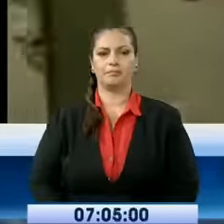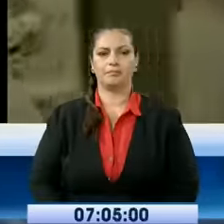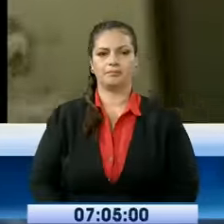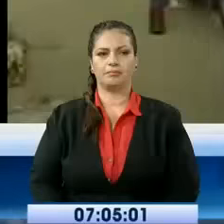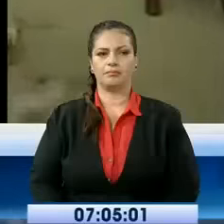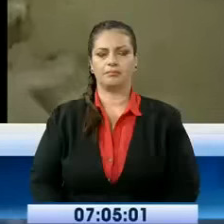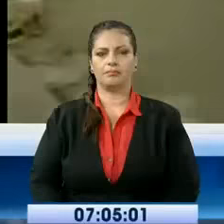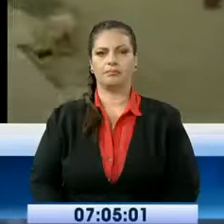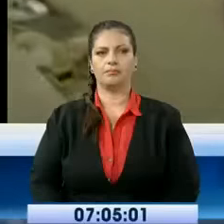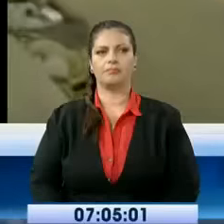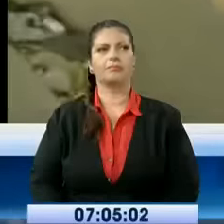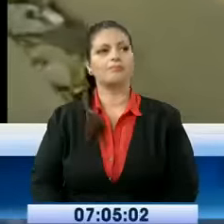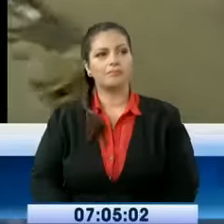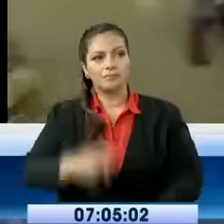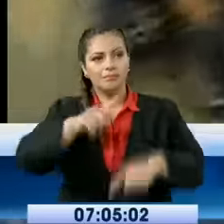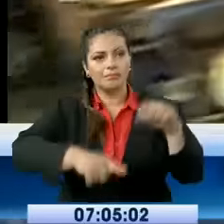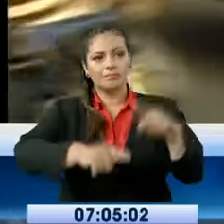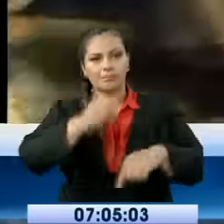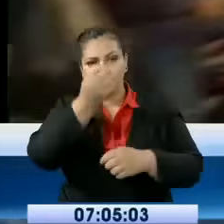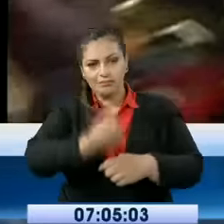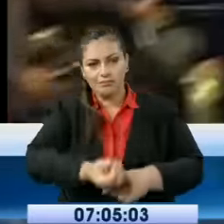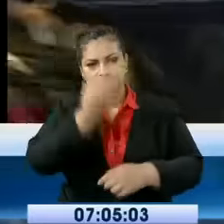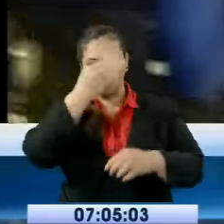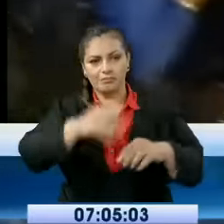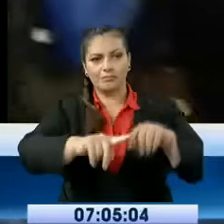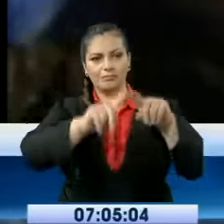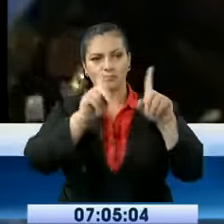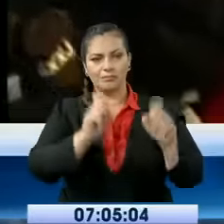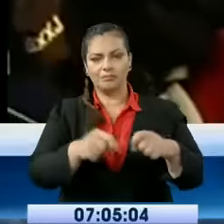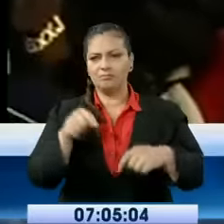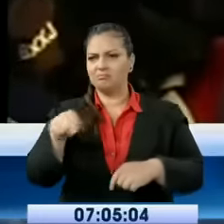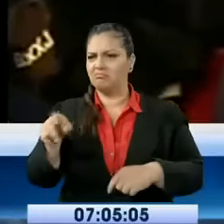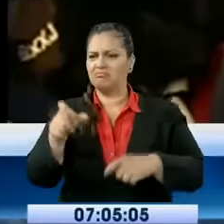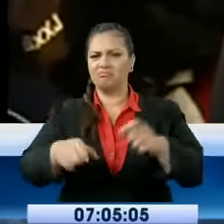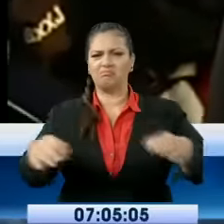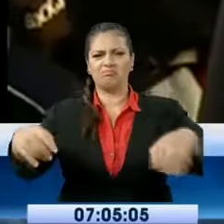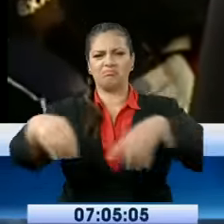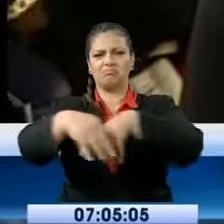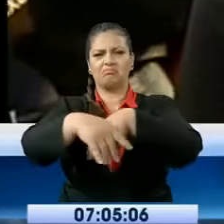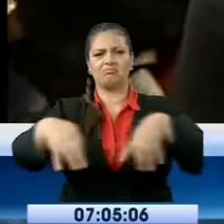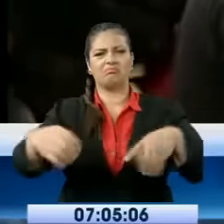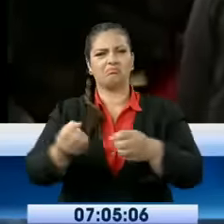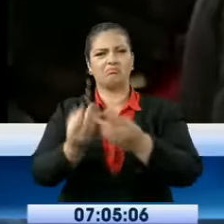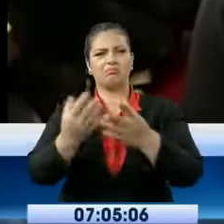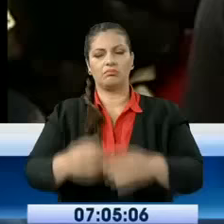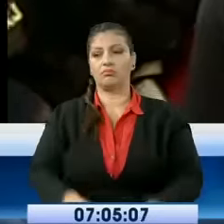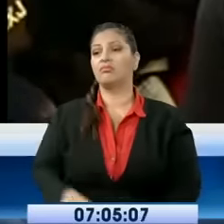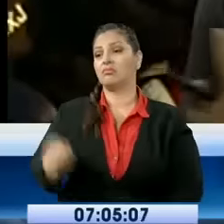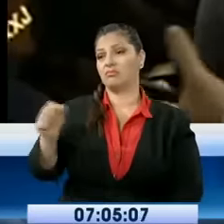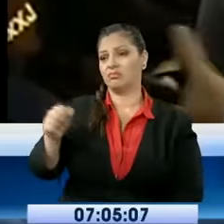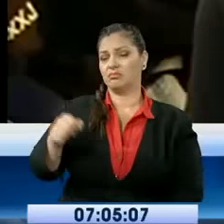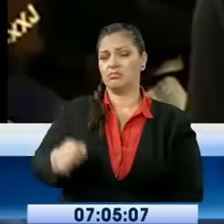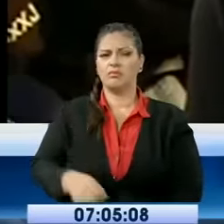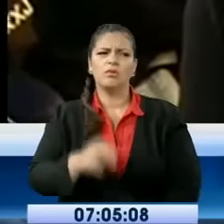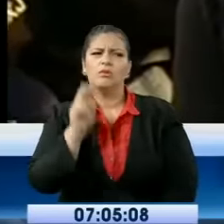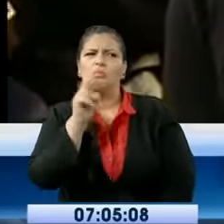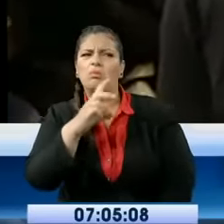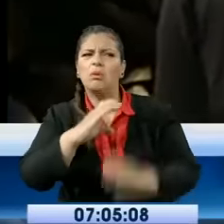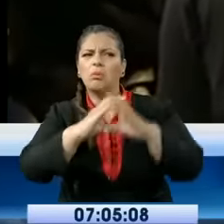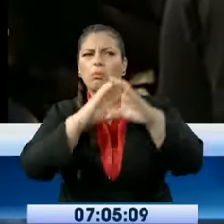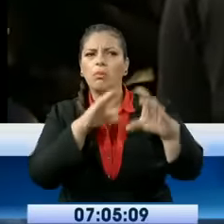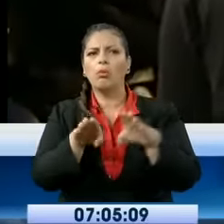Amigo, buenos días. Una consulta. Bastante transitado este sector acá, ¿no? Sí, bastante transitado. ¿Qué sucede con los conductores de